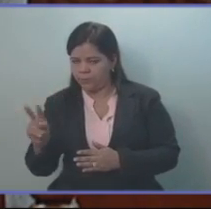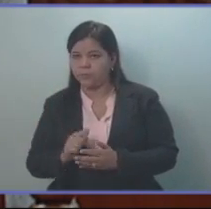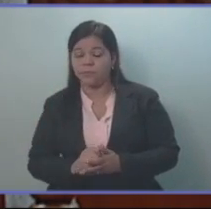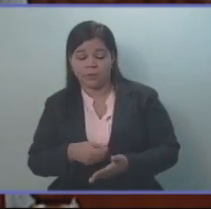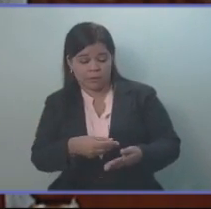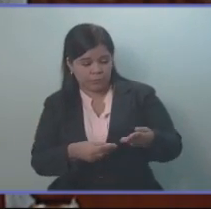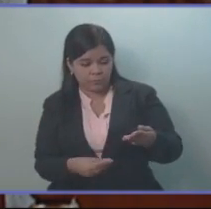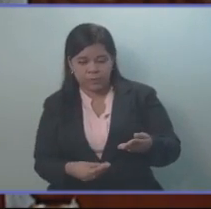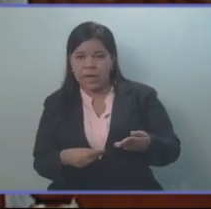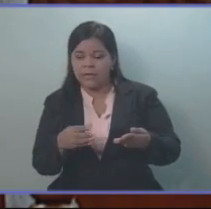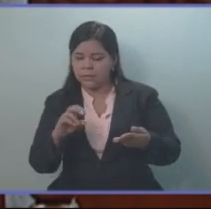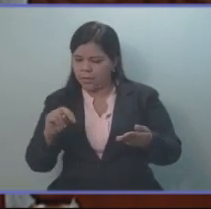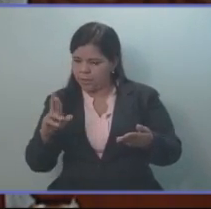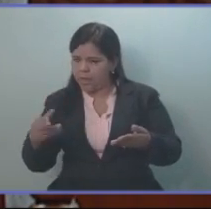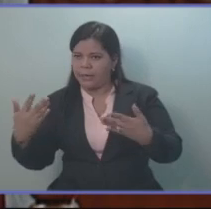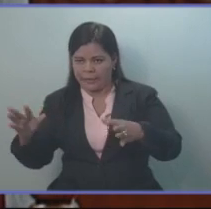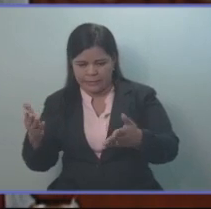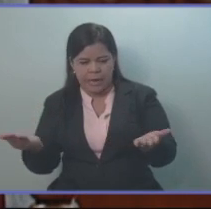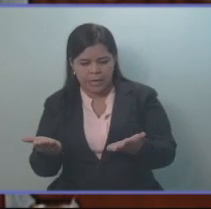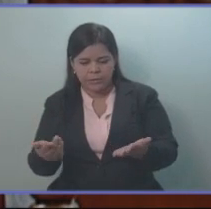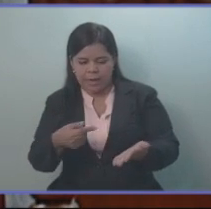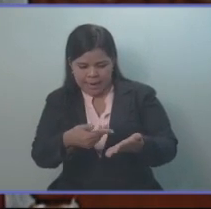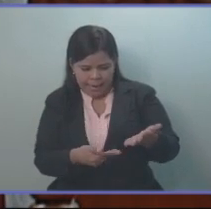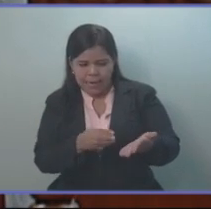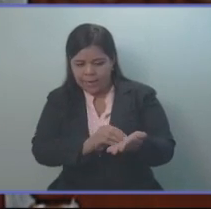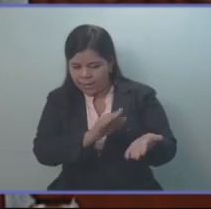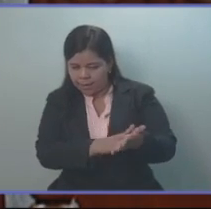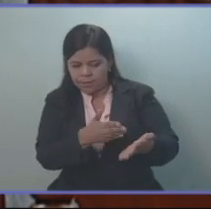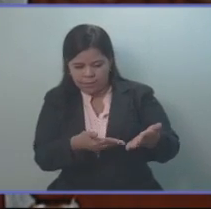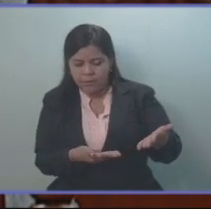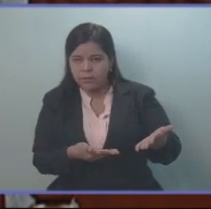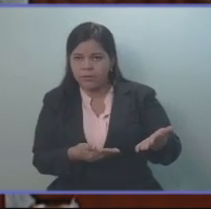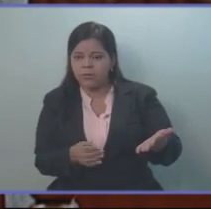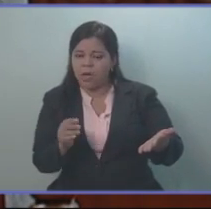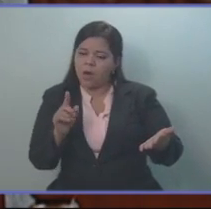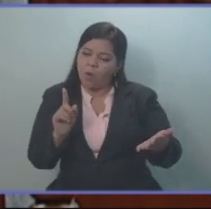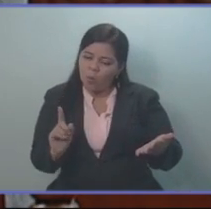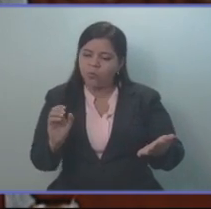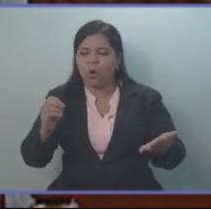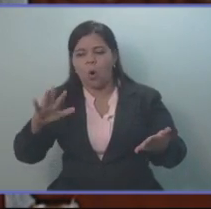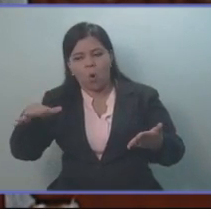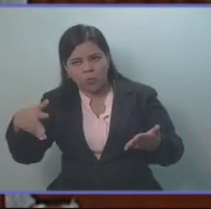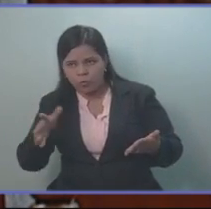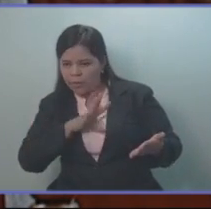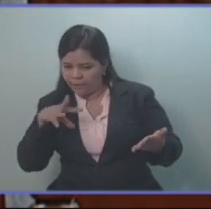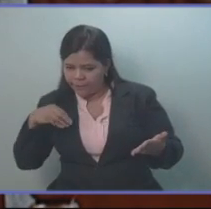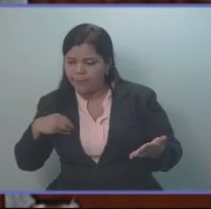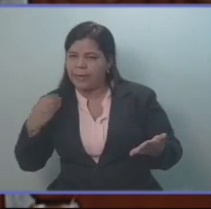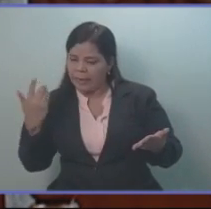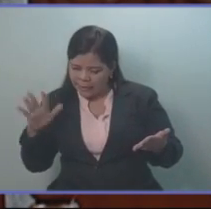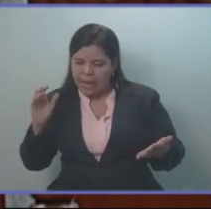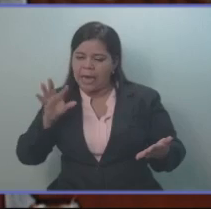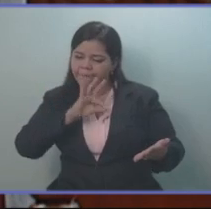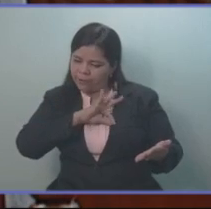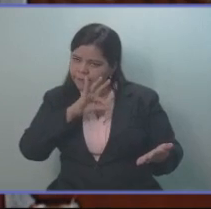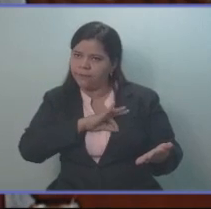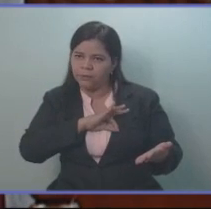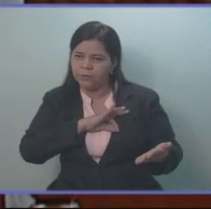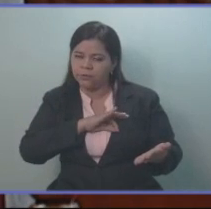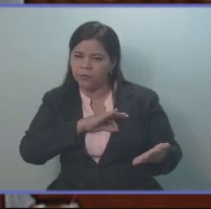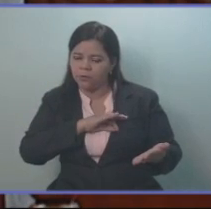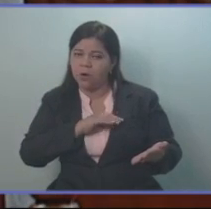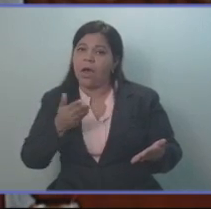certificación extendida por el CNR se hace constar que uno o todos los miembros de la familia han sido beneficiados